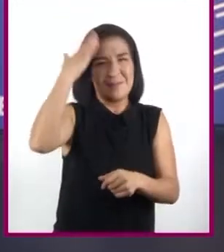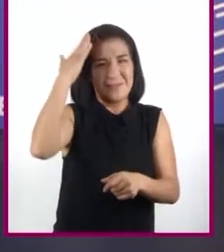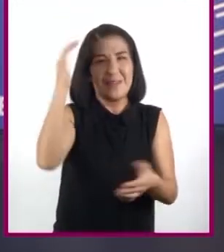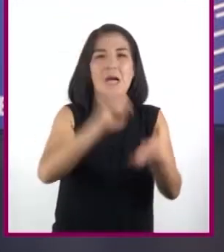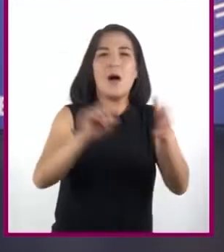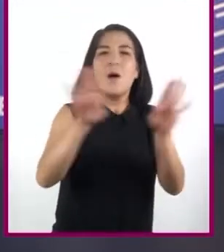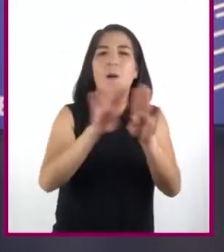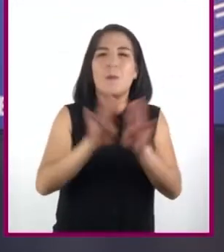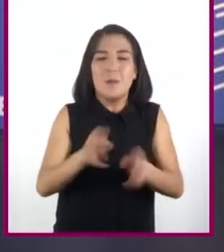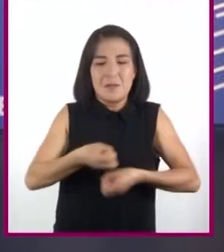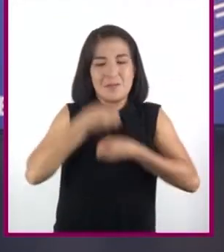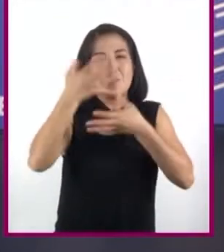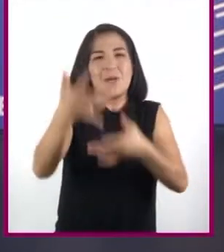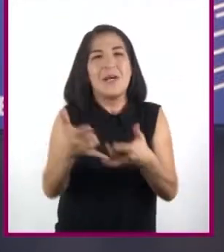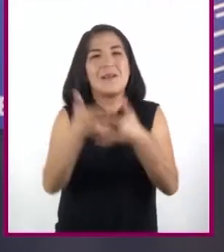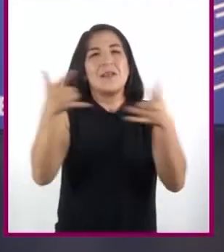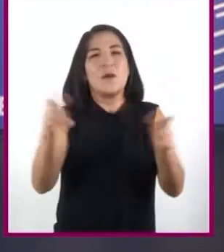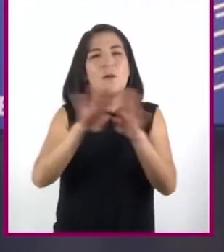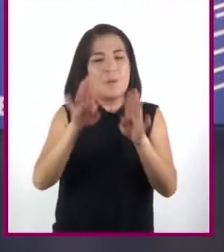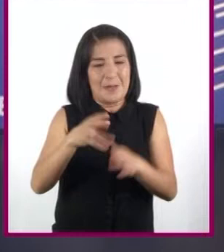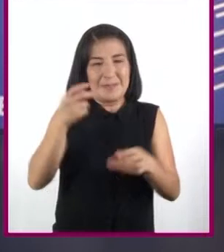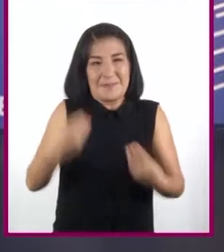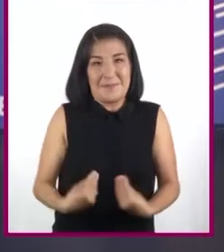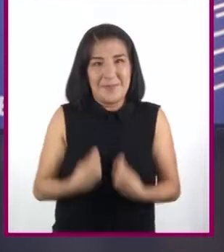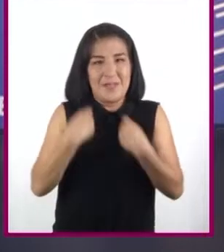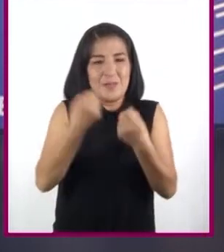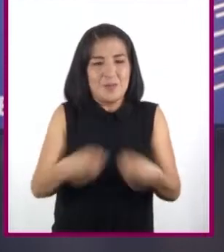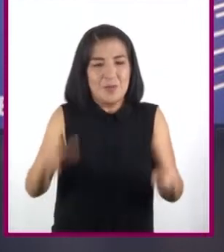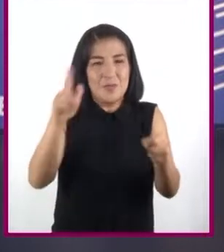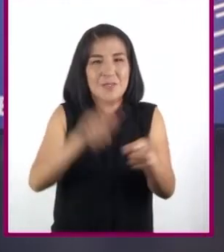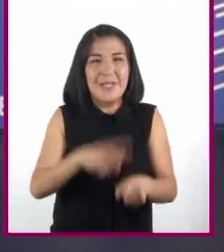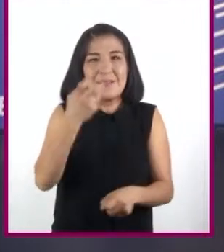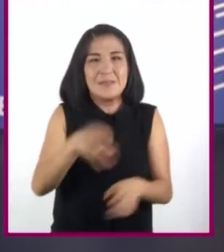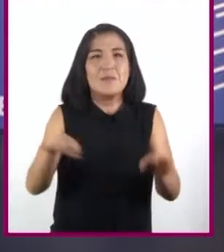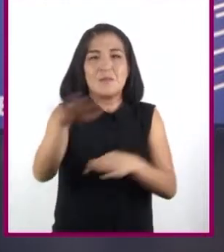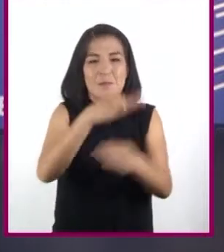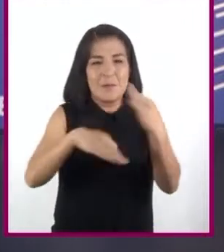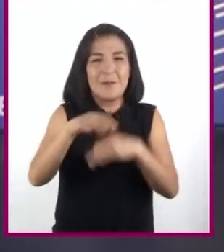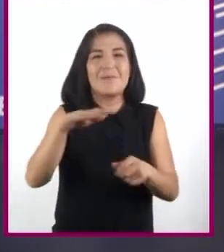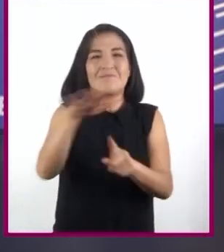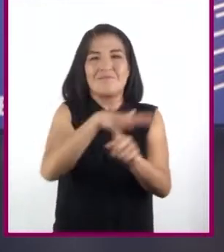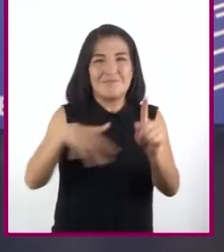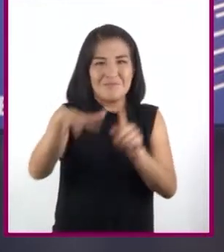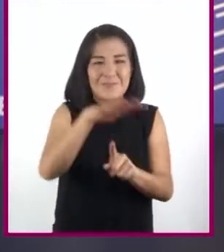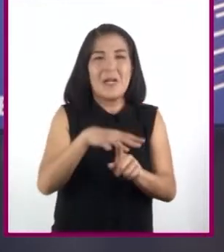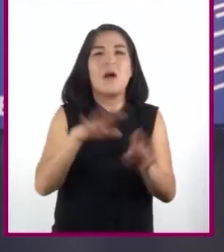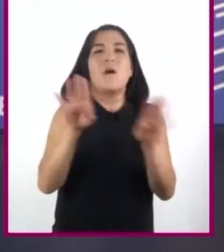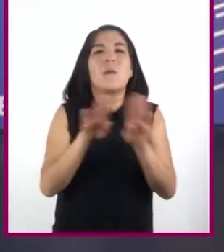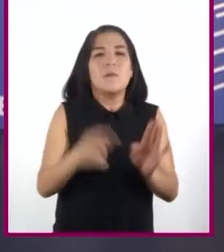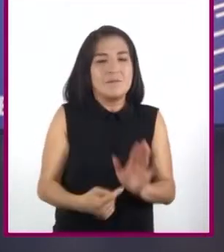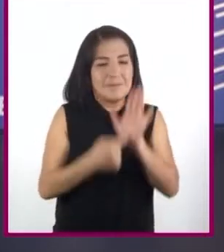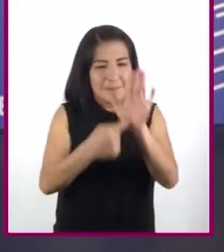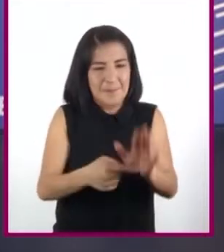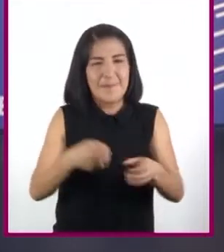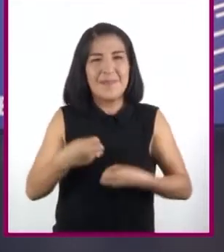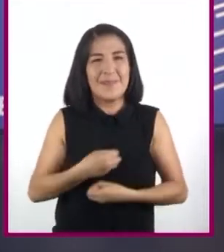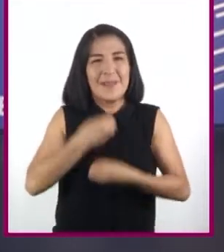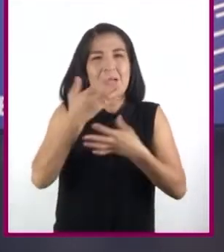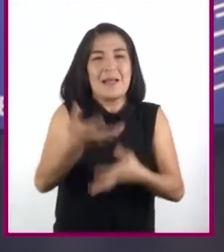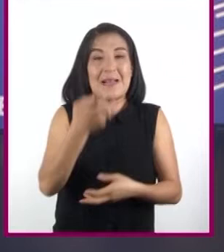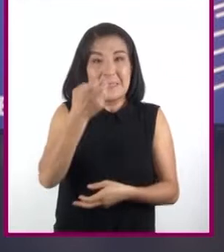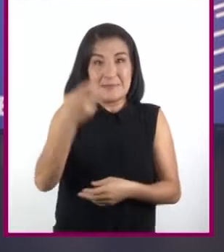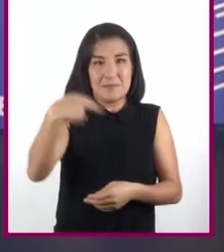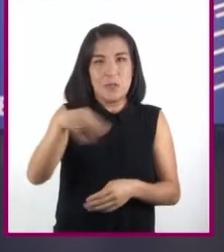aspectos y momentos de la vida social de la época. A esa manera de plasmar lo que sucedía se le